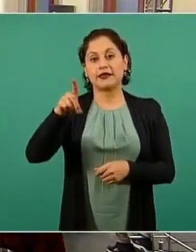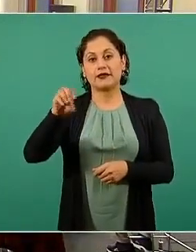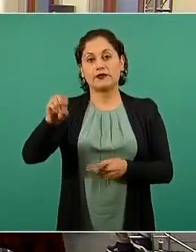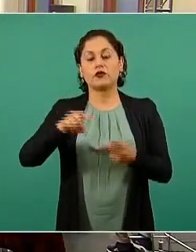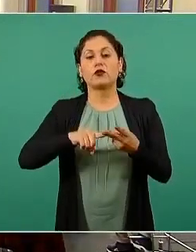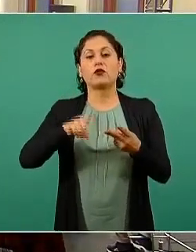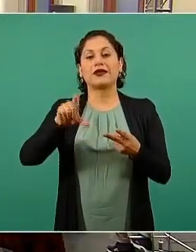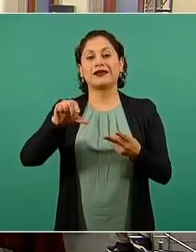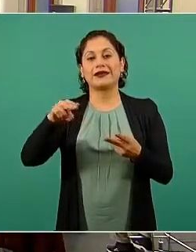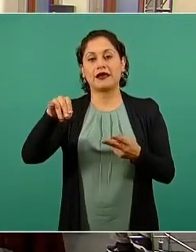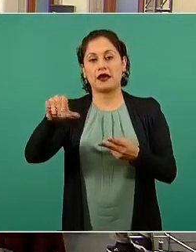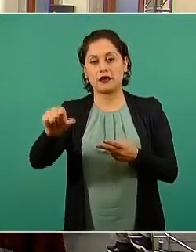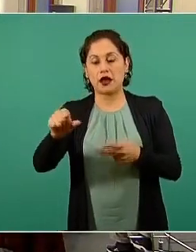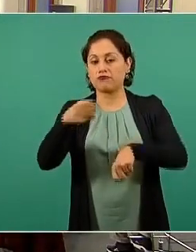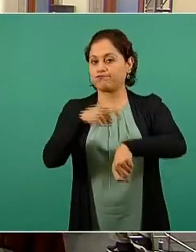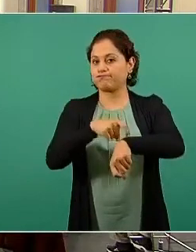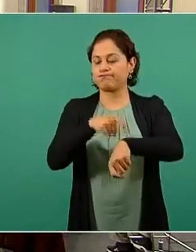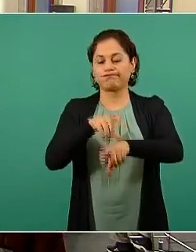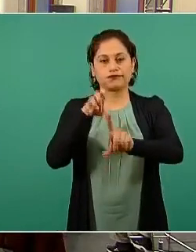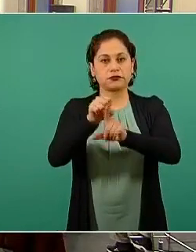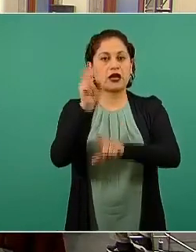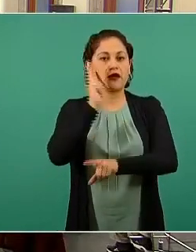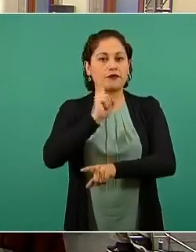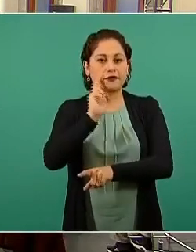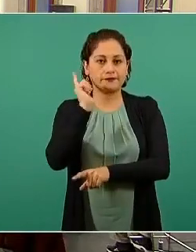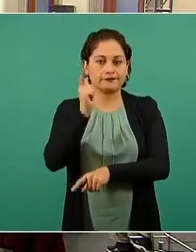quedan muy poquitos minutos. A ver si nos da tiempo.